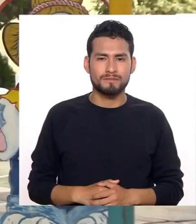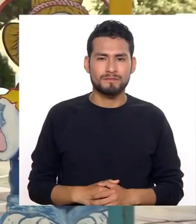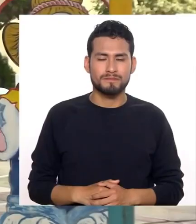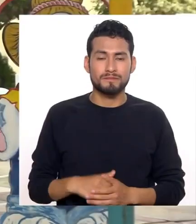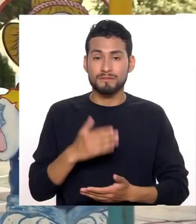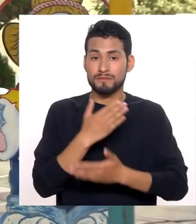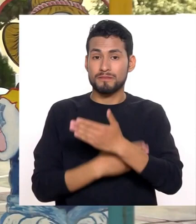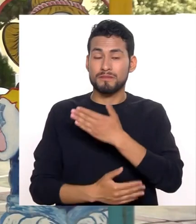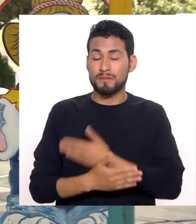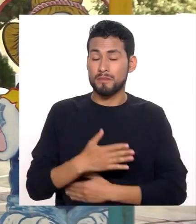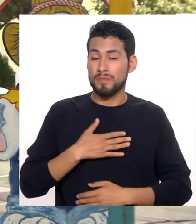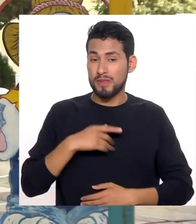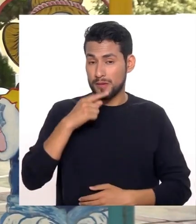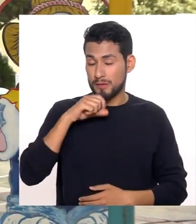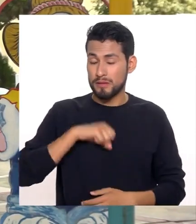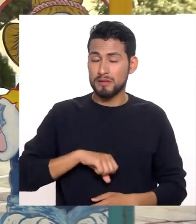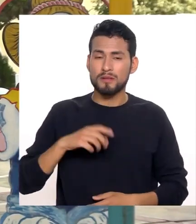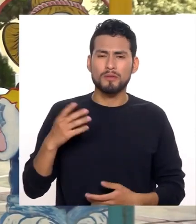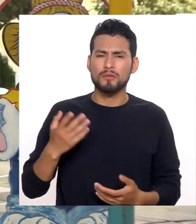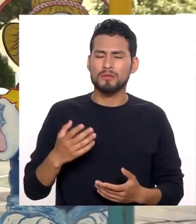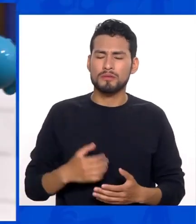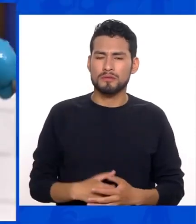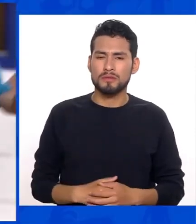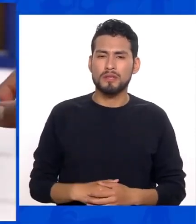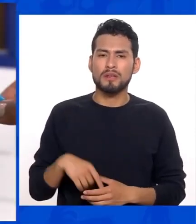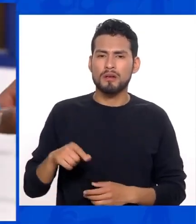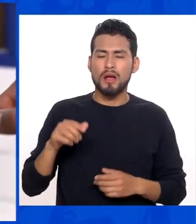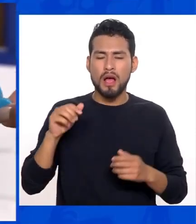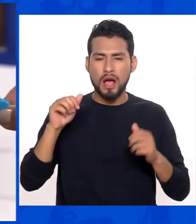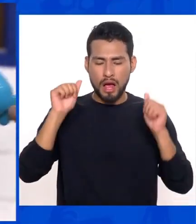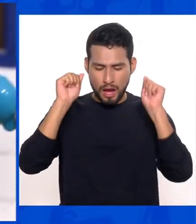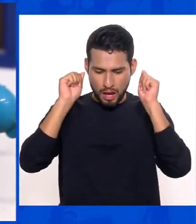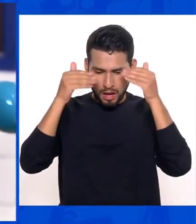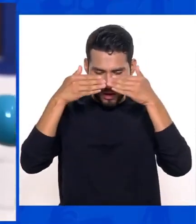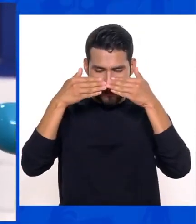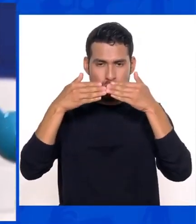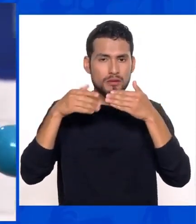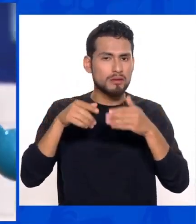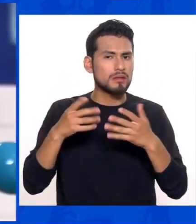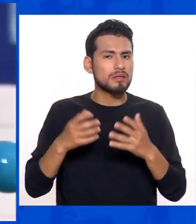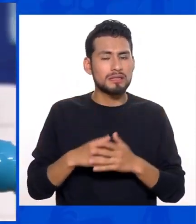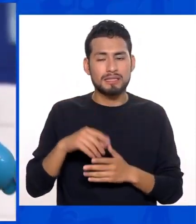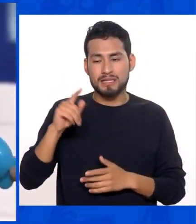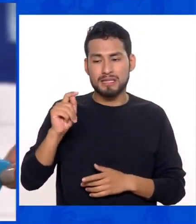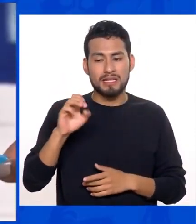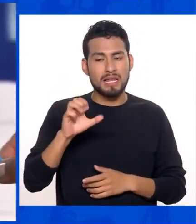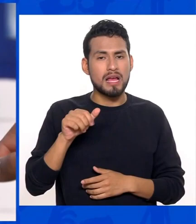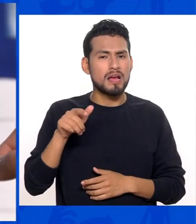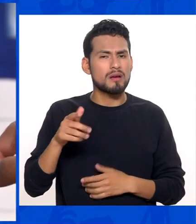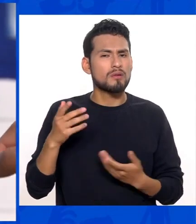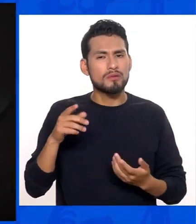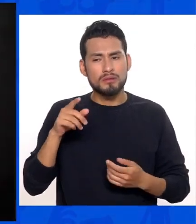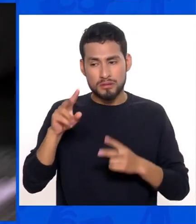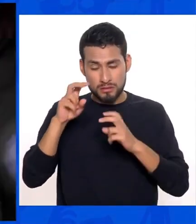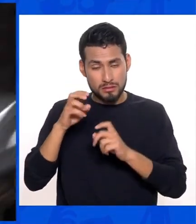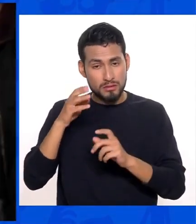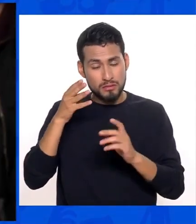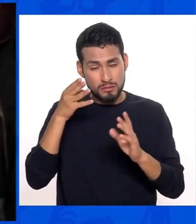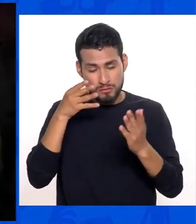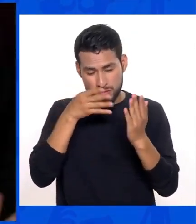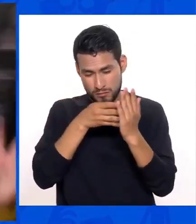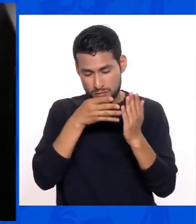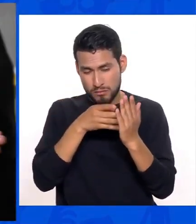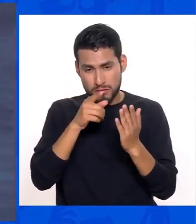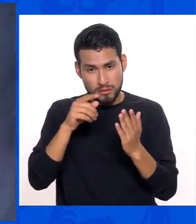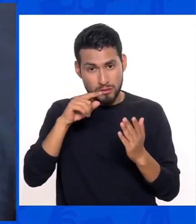La discapacidad de mi hija es que tiene autismo. TEA, según el psiquiatra infantil,